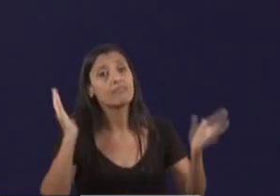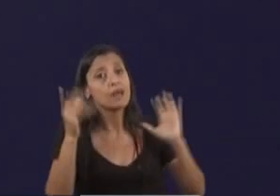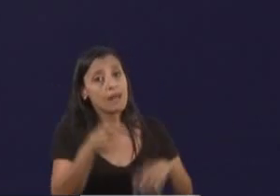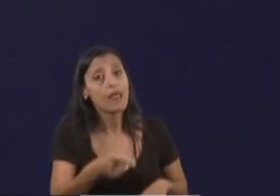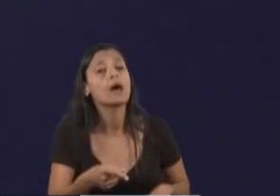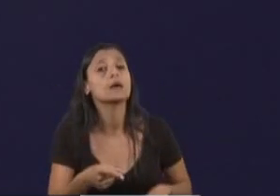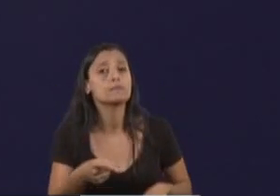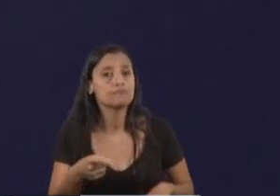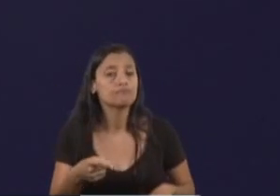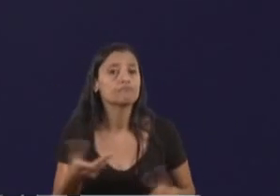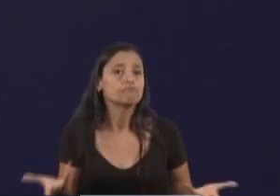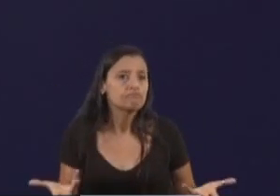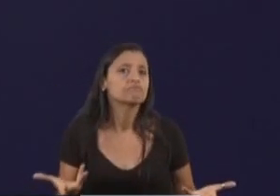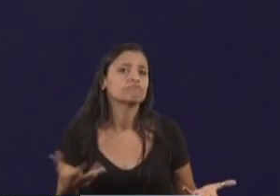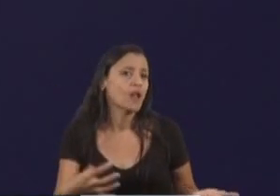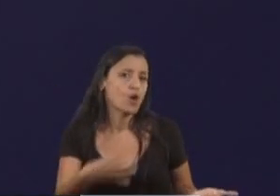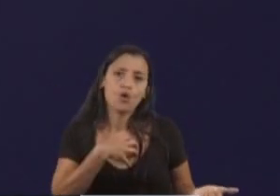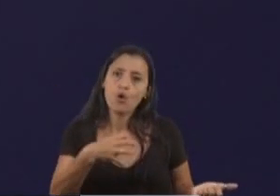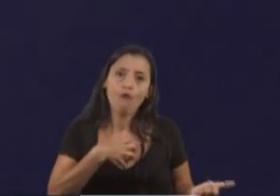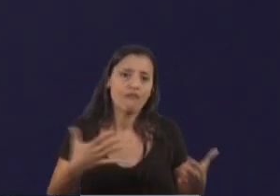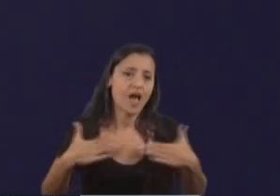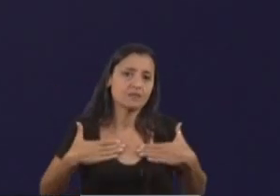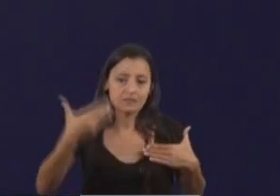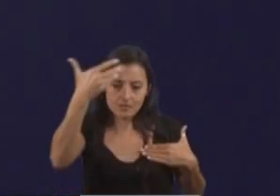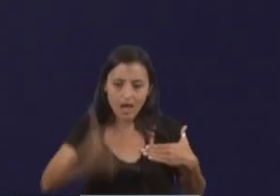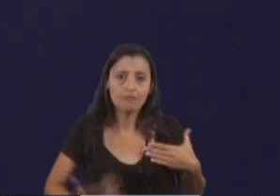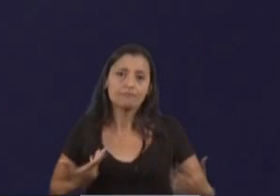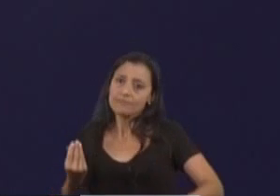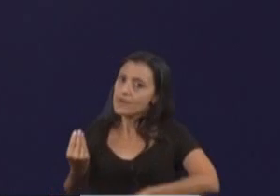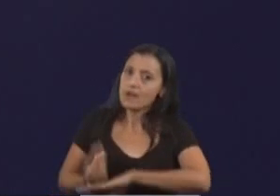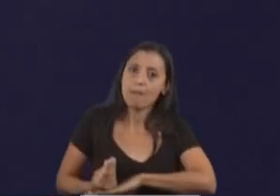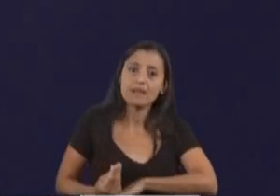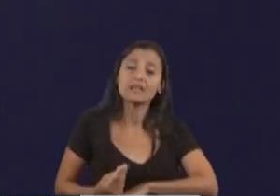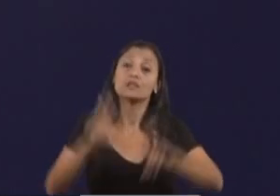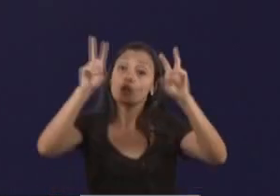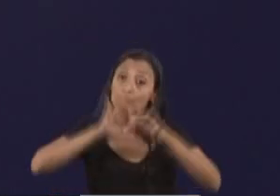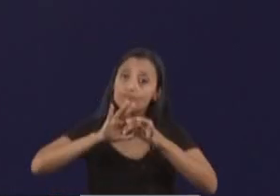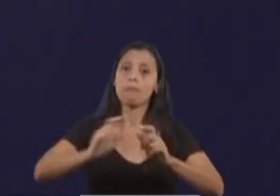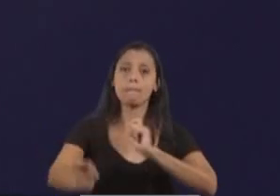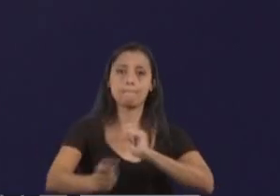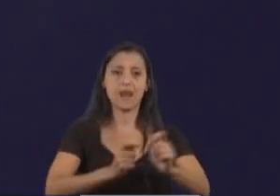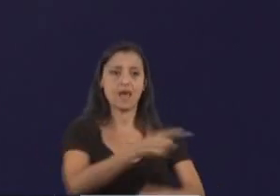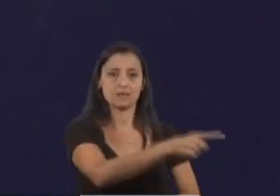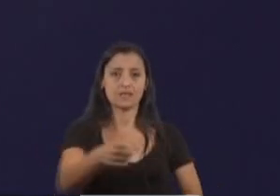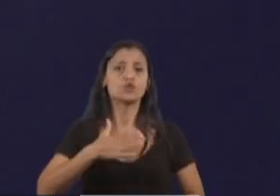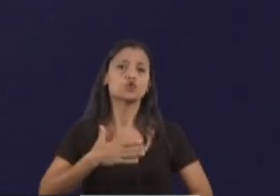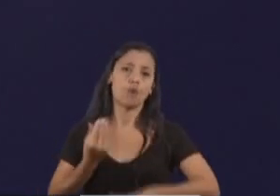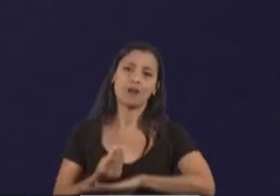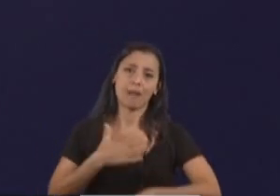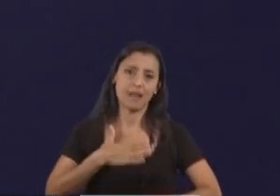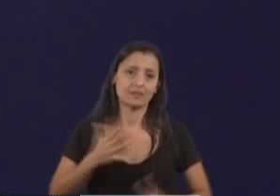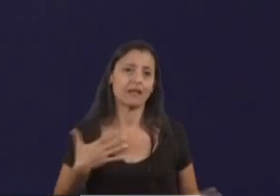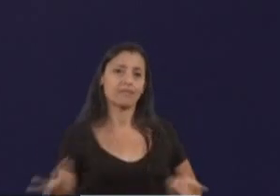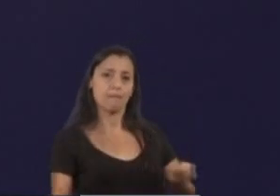presidente deposita en sus funcionarios y particularmente en mí su representación ante la prensa. Si él en el futuro va o no a